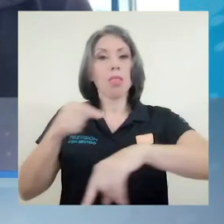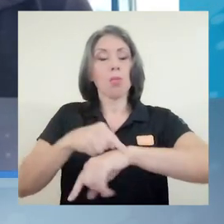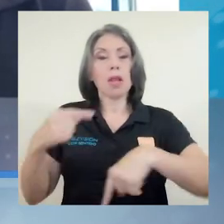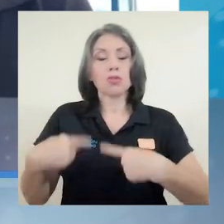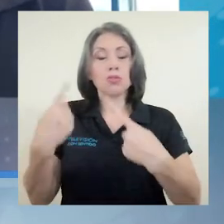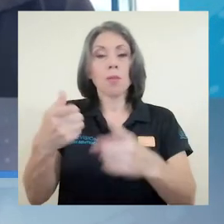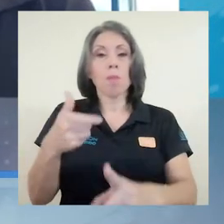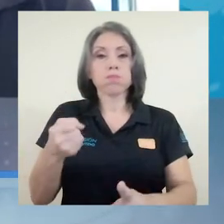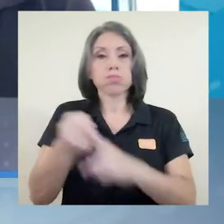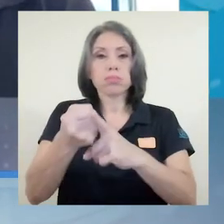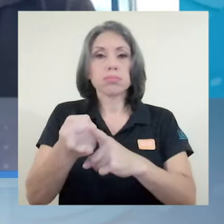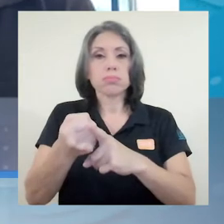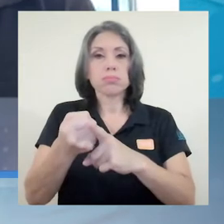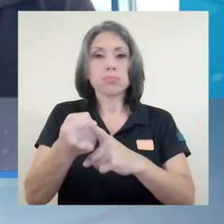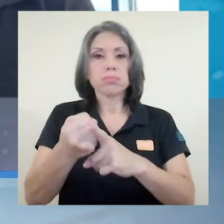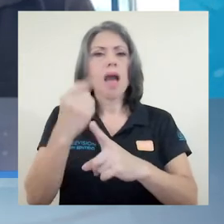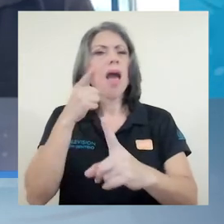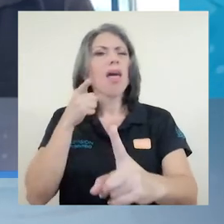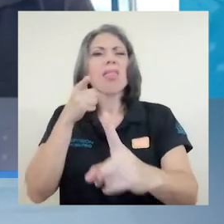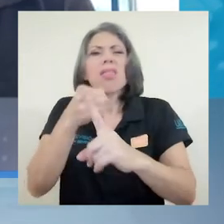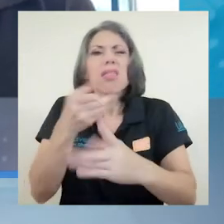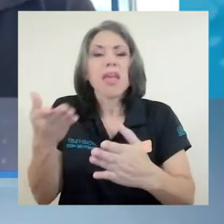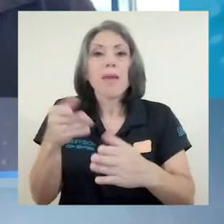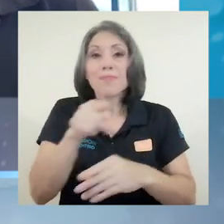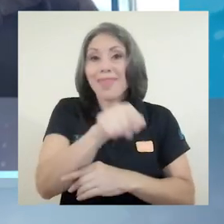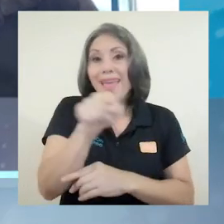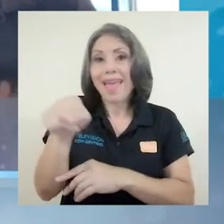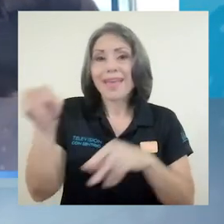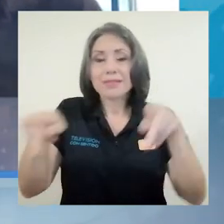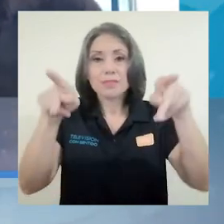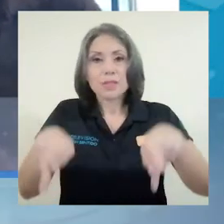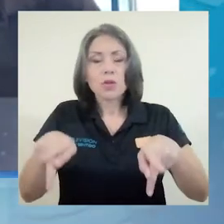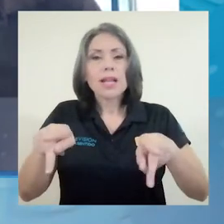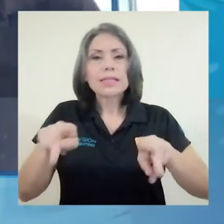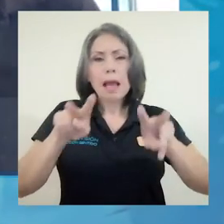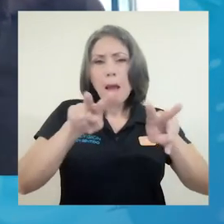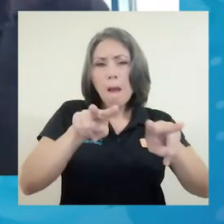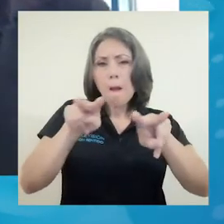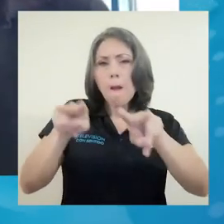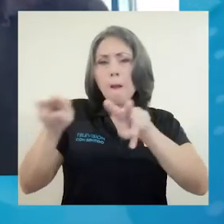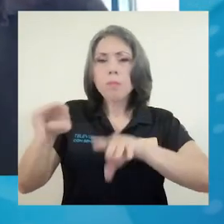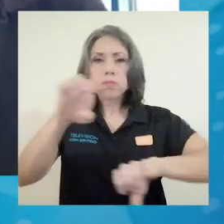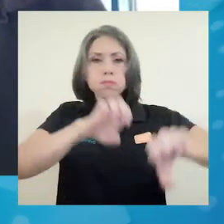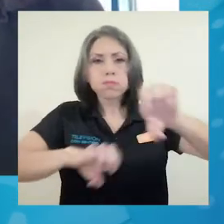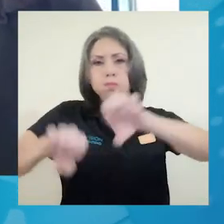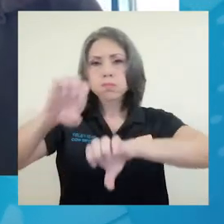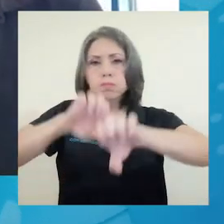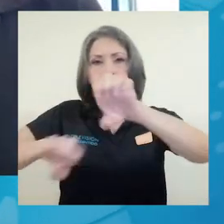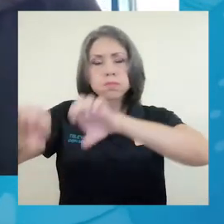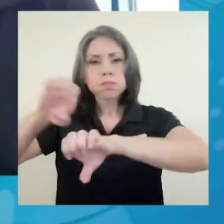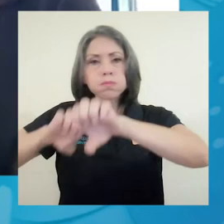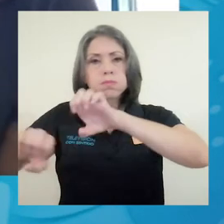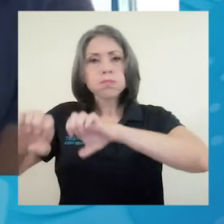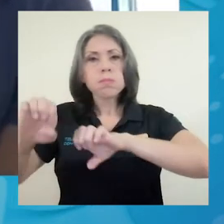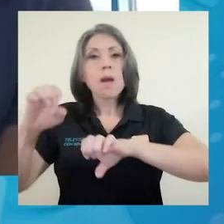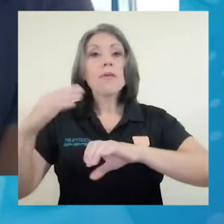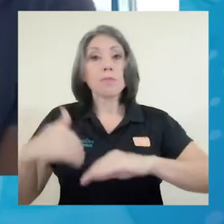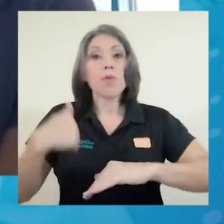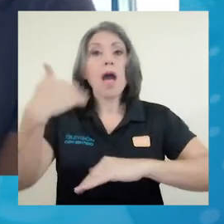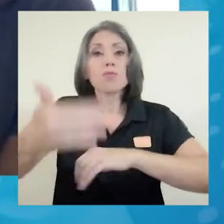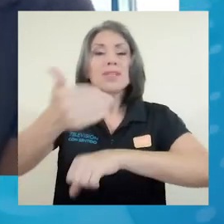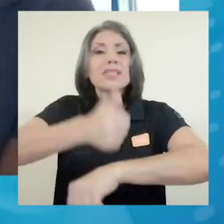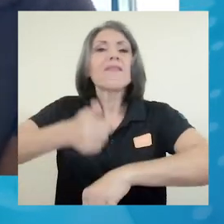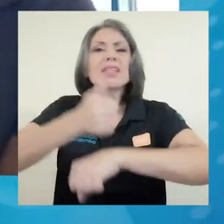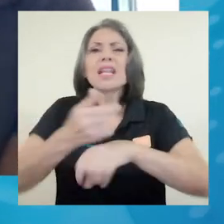para poder después establecer quienes son grupos de prioridad o temas por ejemplo son